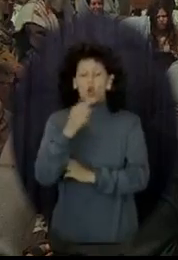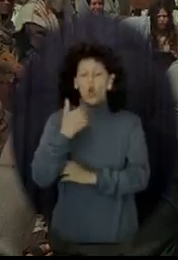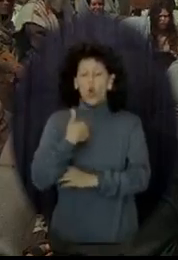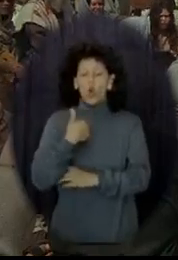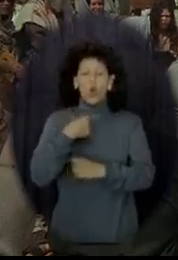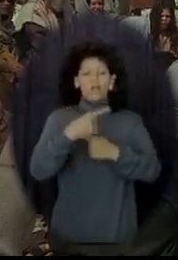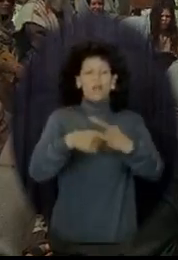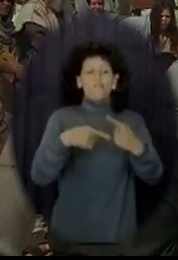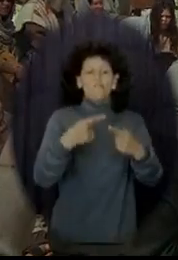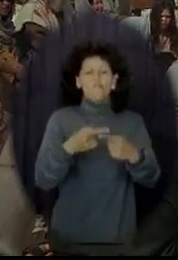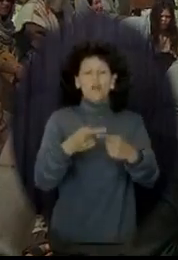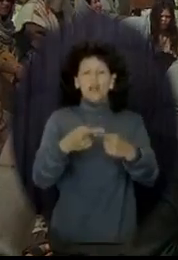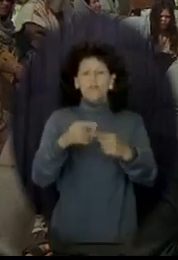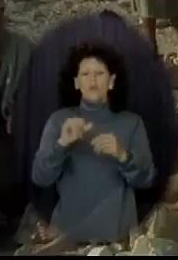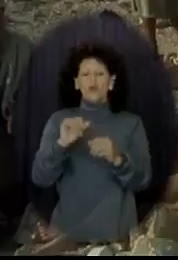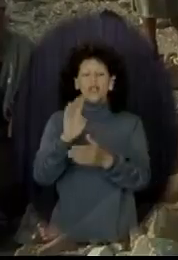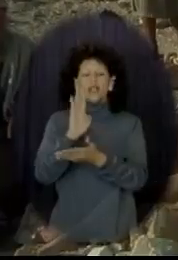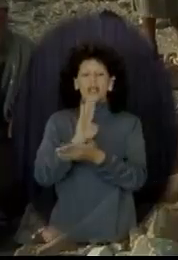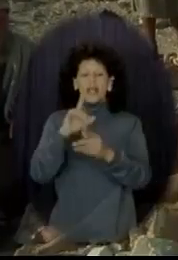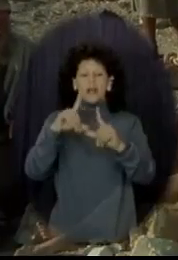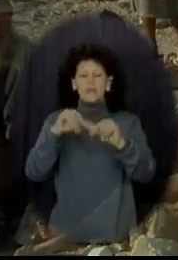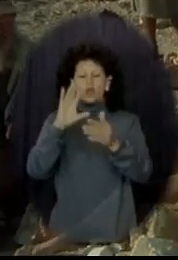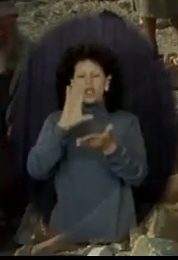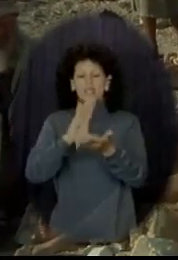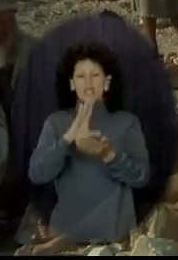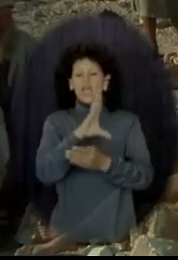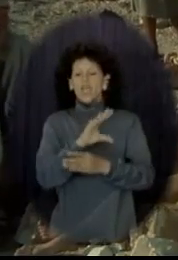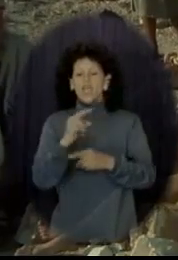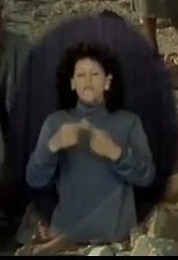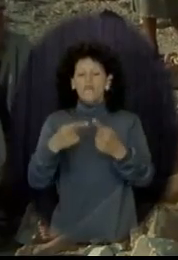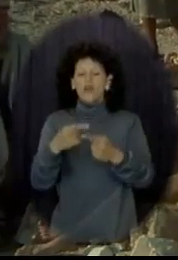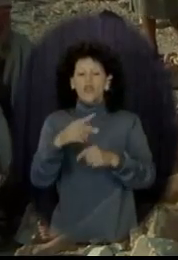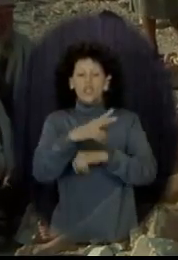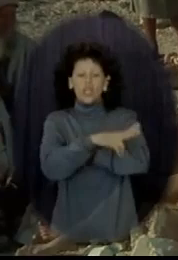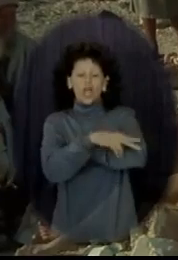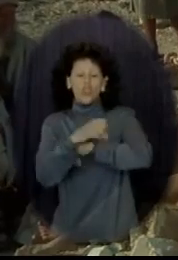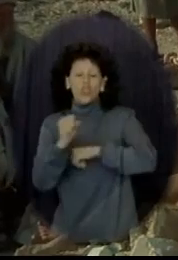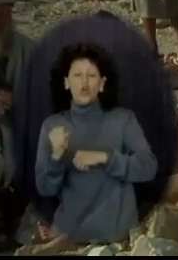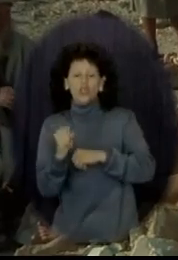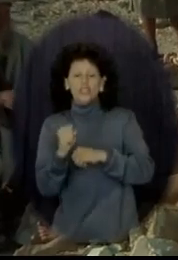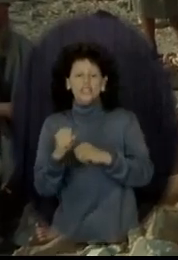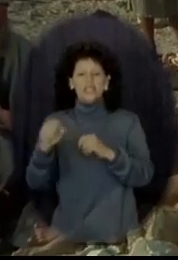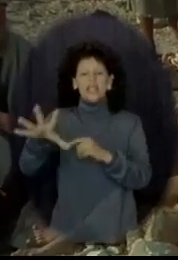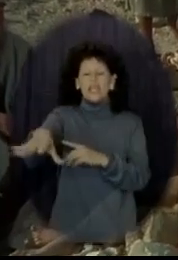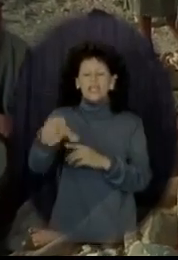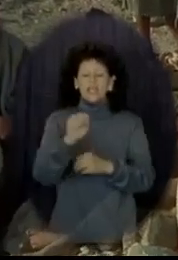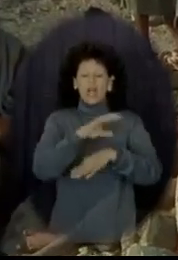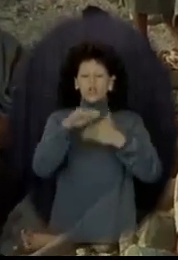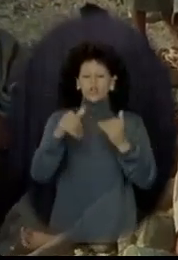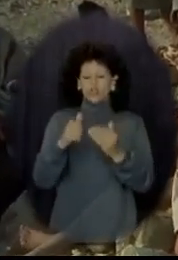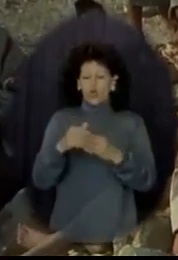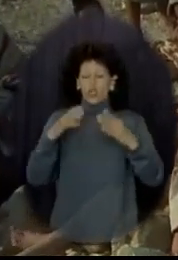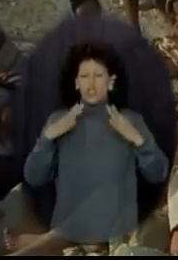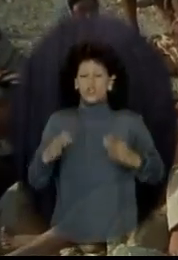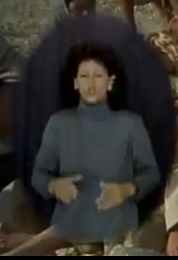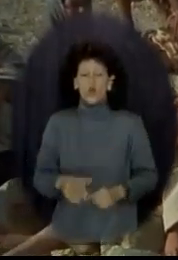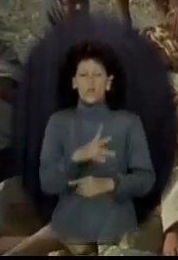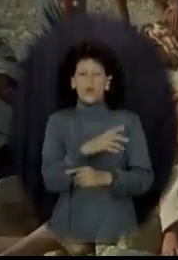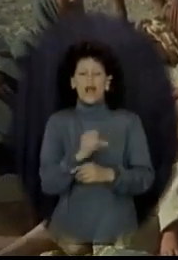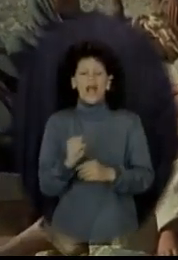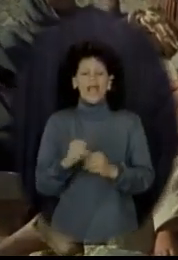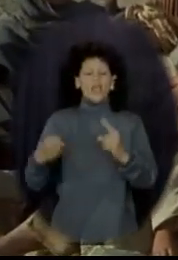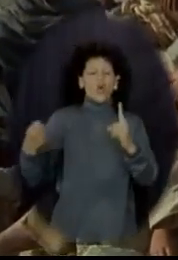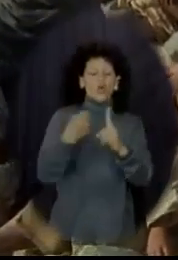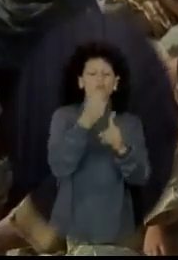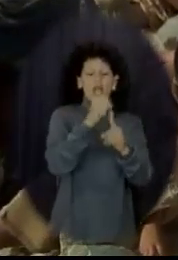César. Un hombre iba por el camino de Jerusalén a Jericó. Y unos bandidos lo asaltaron y